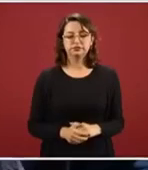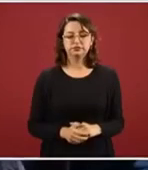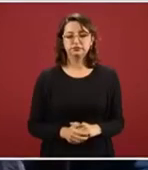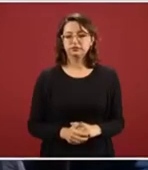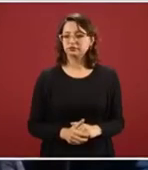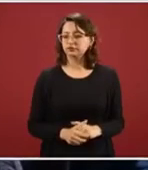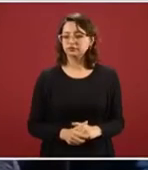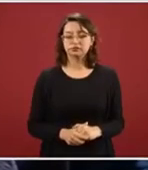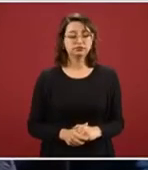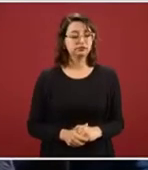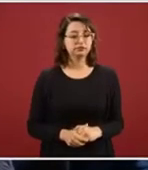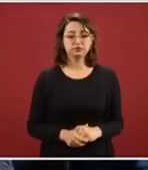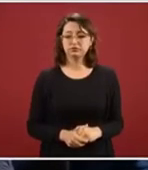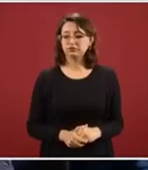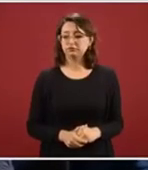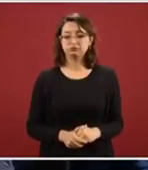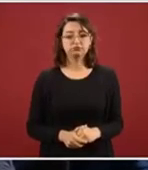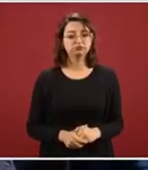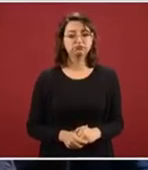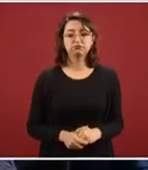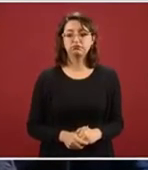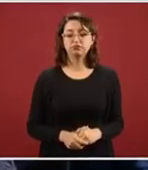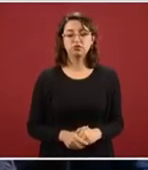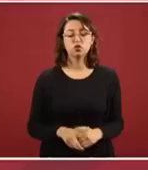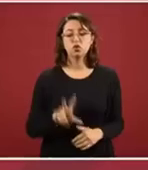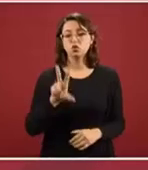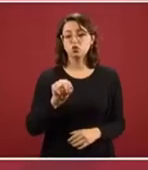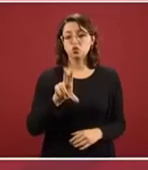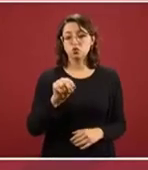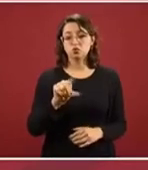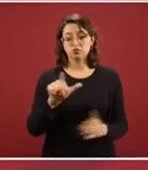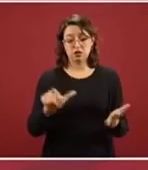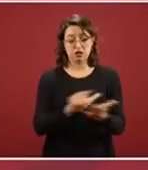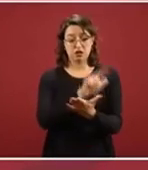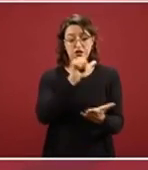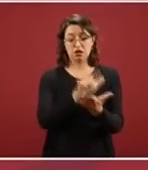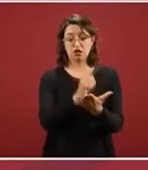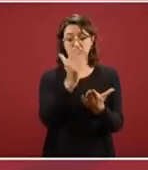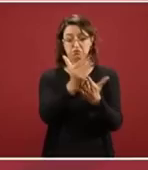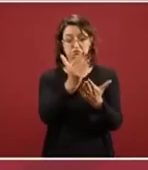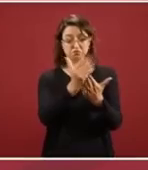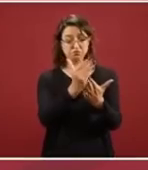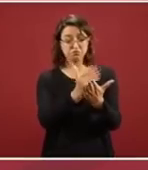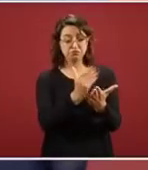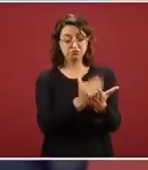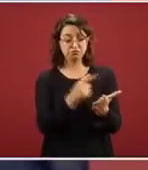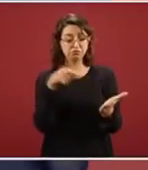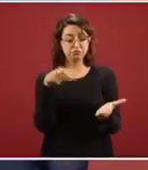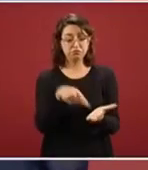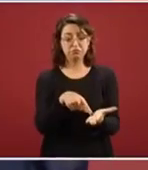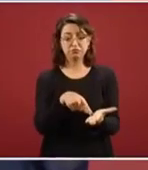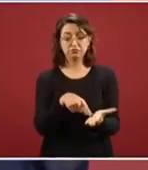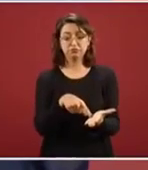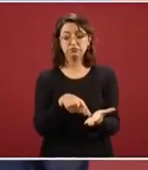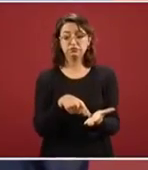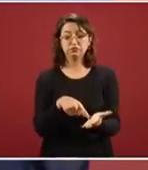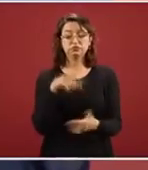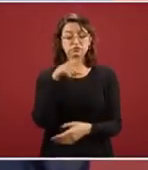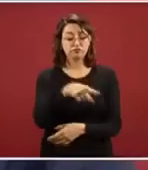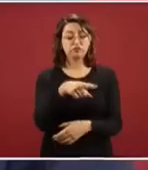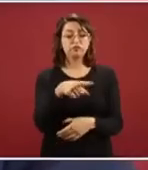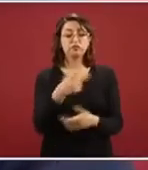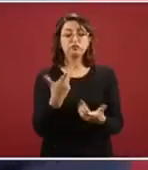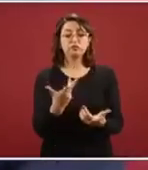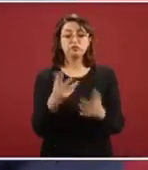No, porque en el marco de la legalidad, ¿sí?, estos organismos